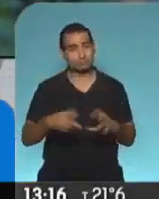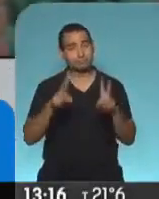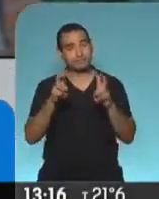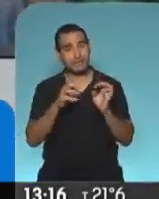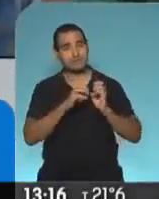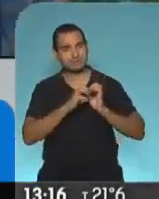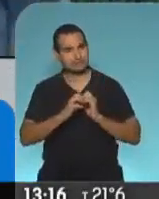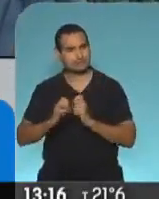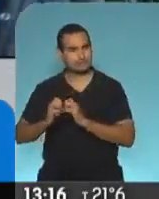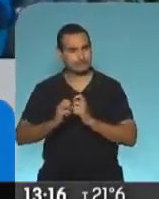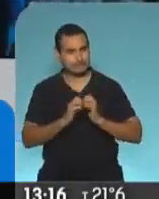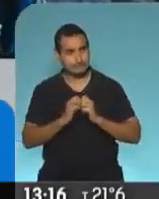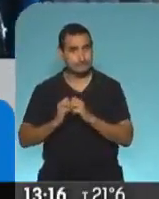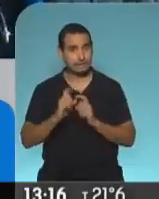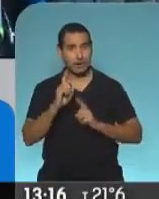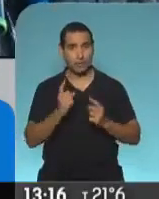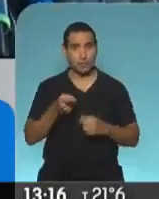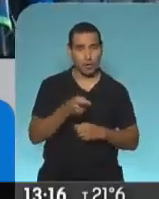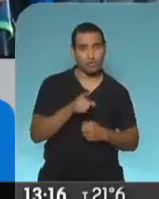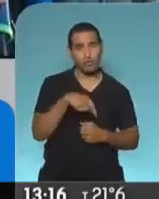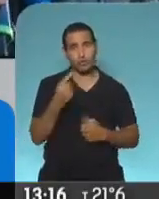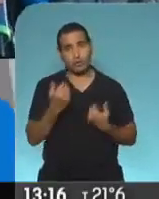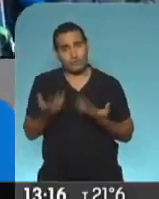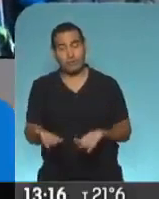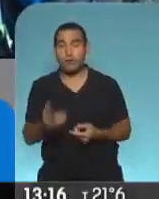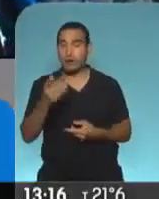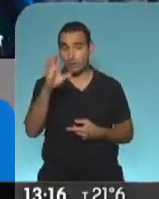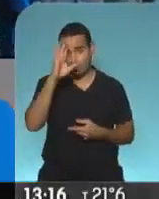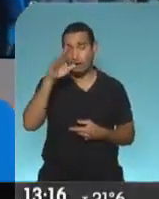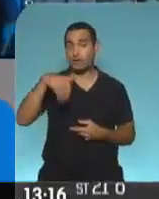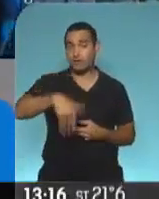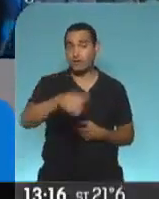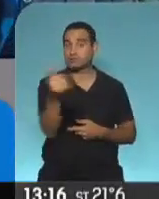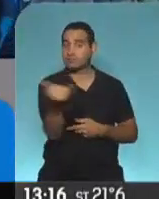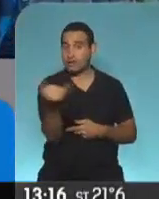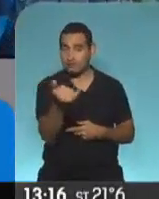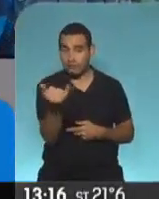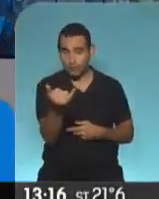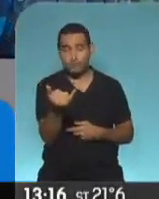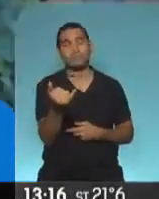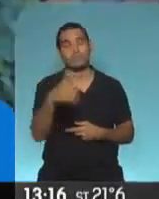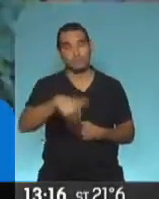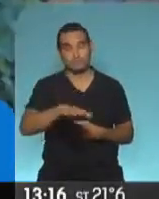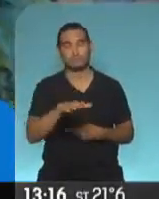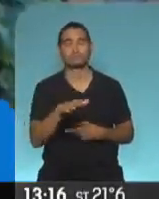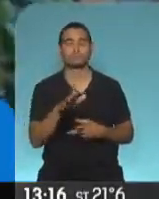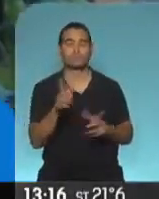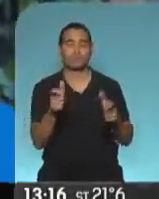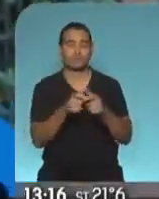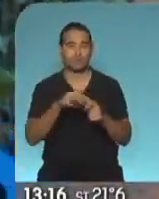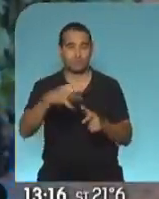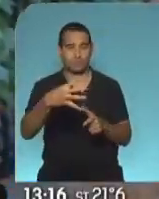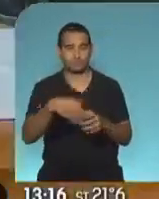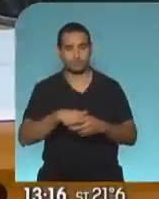supuesto, generando mucho debate en contra y a favor. Recordemos que el jueves próximo será la 4ª reunión allí en el penal de Devoto. Gracias,